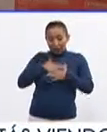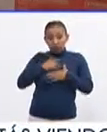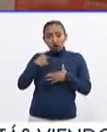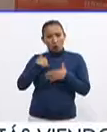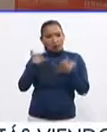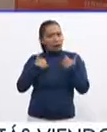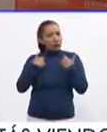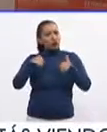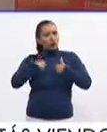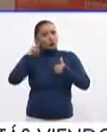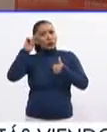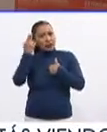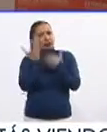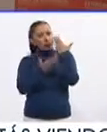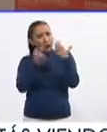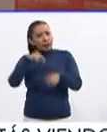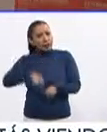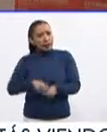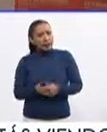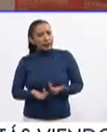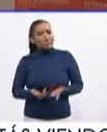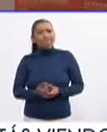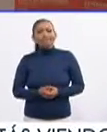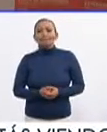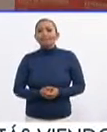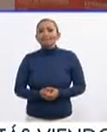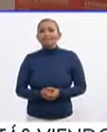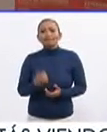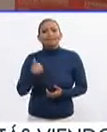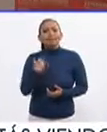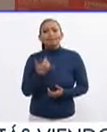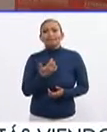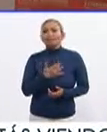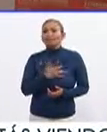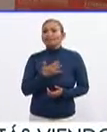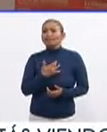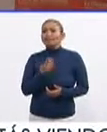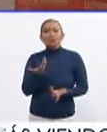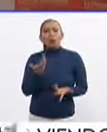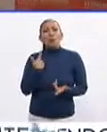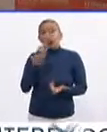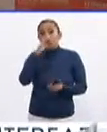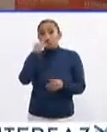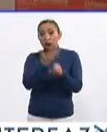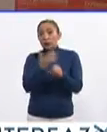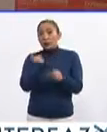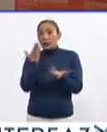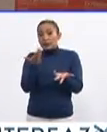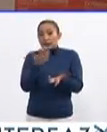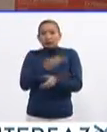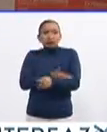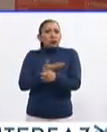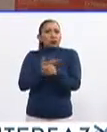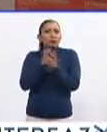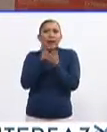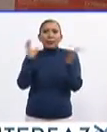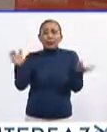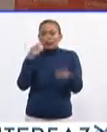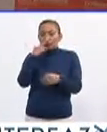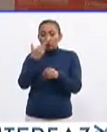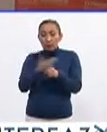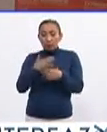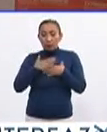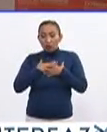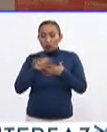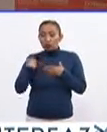yo joven, siendo yo universitario de la UNAM, me parece pues tanto responsable como privilegio. responsable